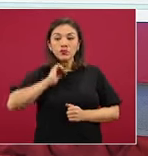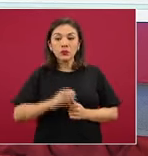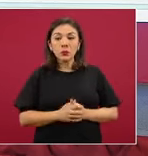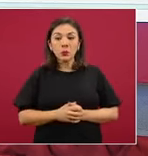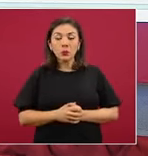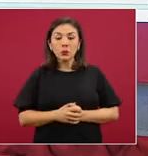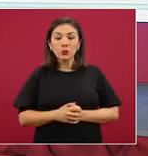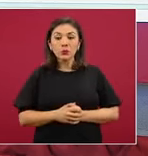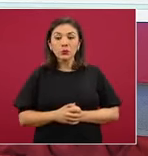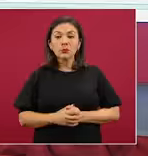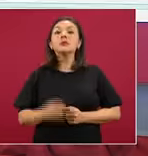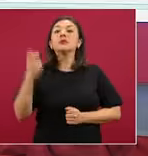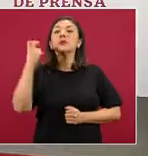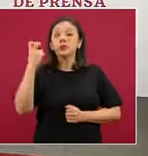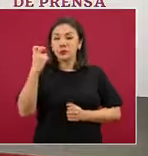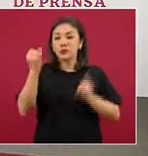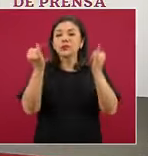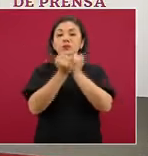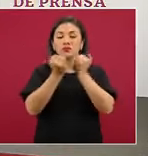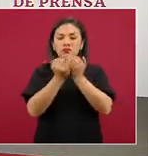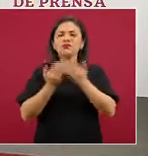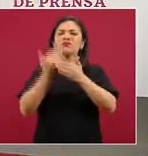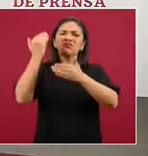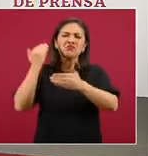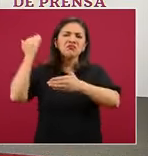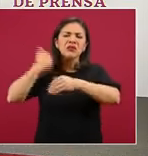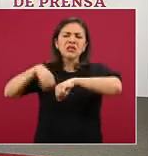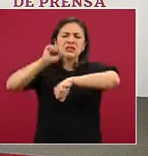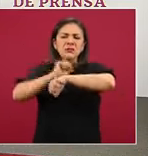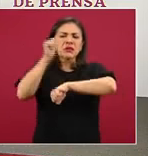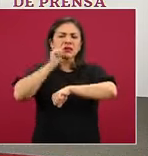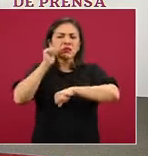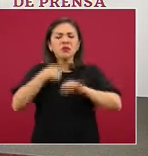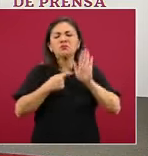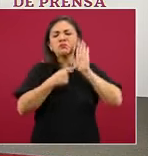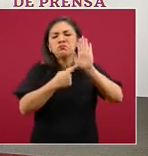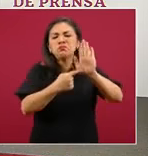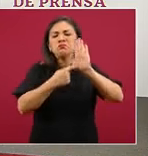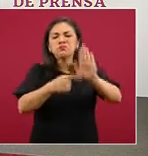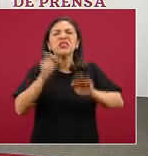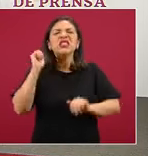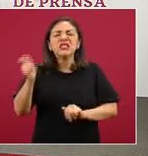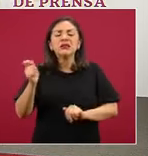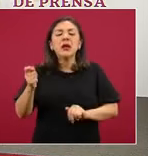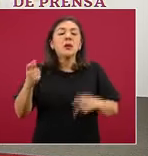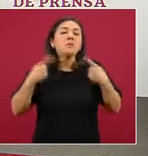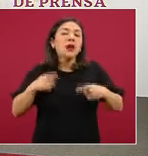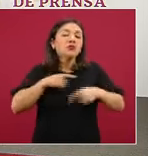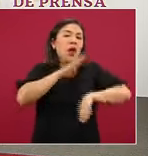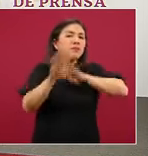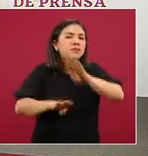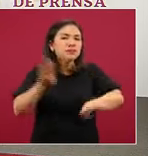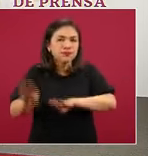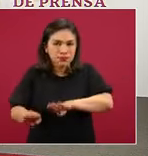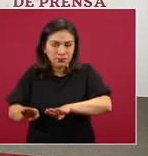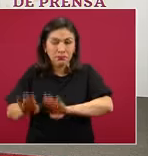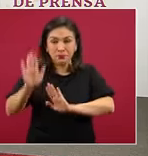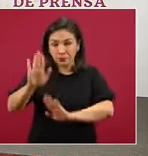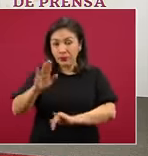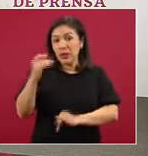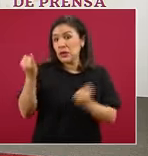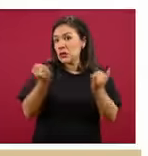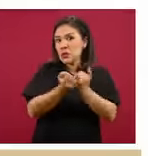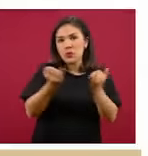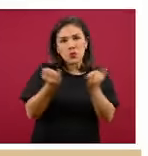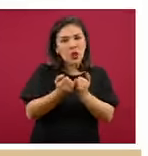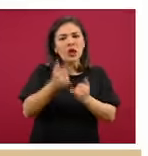Y esta es la curva que también ya desde hace varias semanas presentamos sobre la mortalidad, en donde también